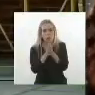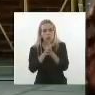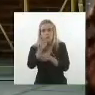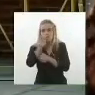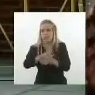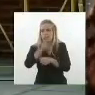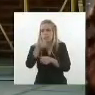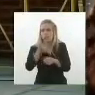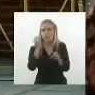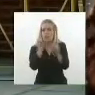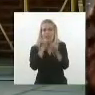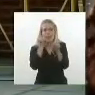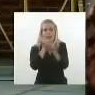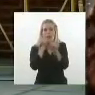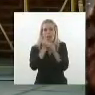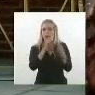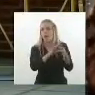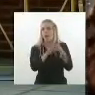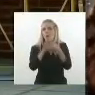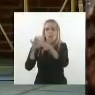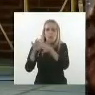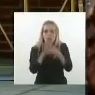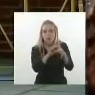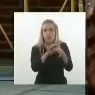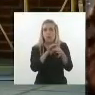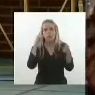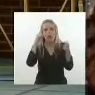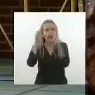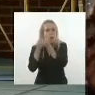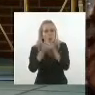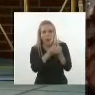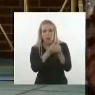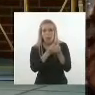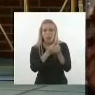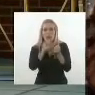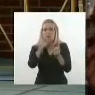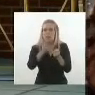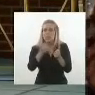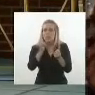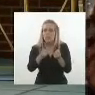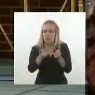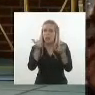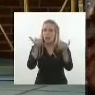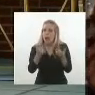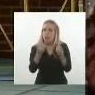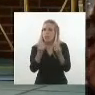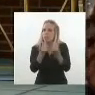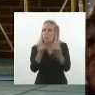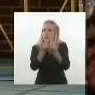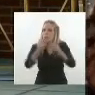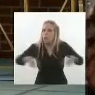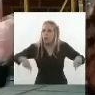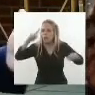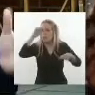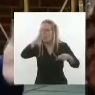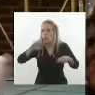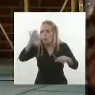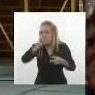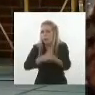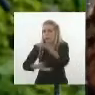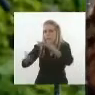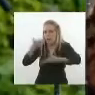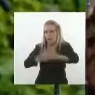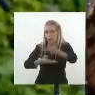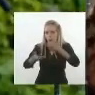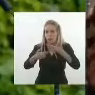en ese sentido lo que está haciendo principalmente alberto fernández en esta gira que va a continuar por europa y que va a terminar en el